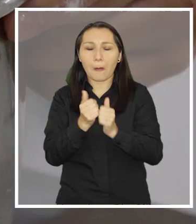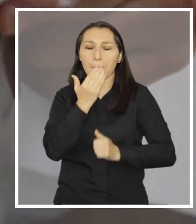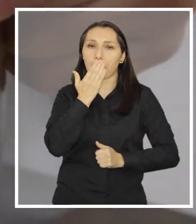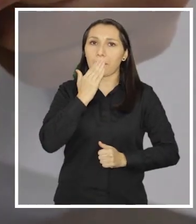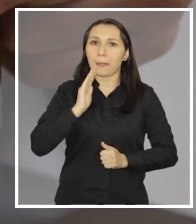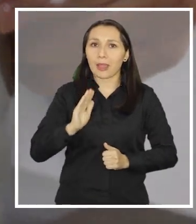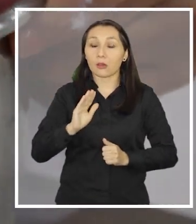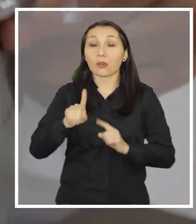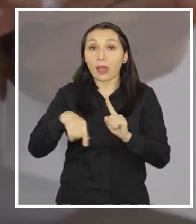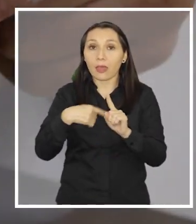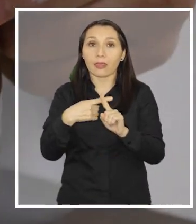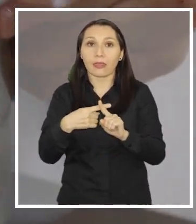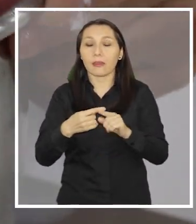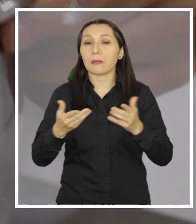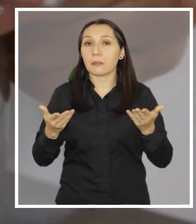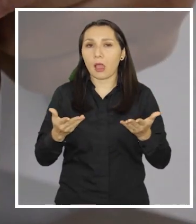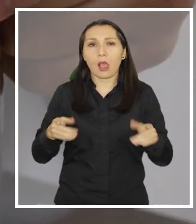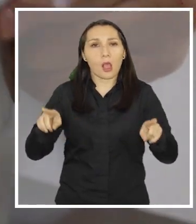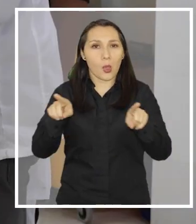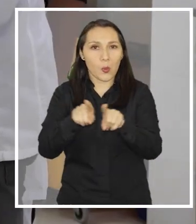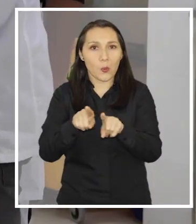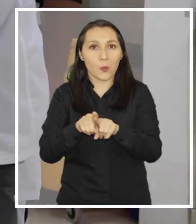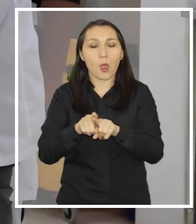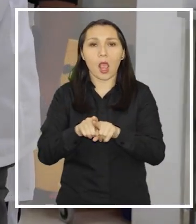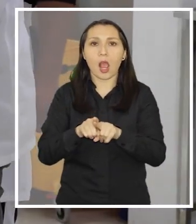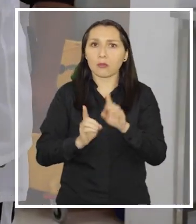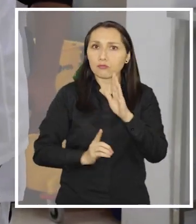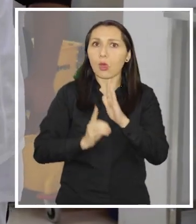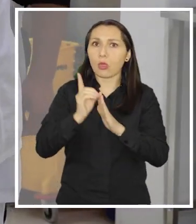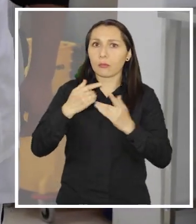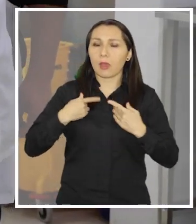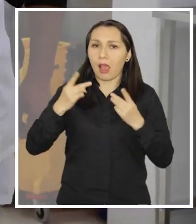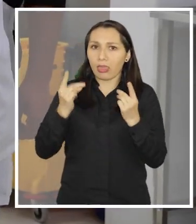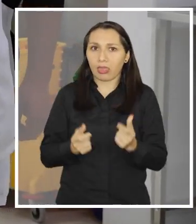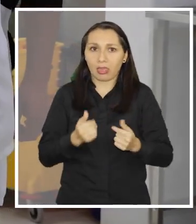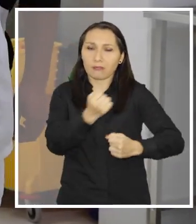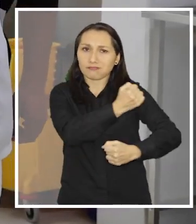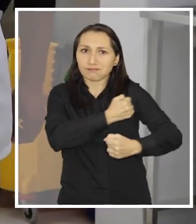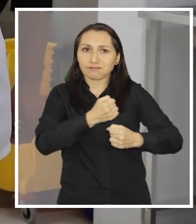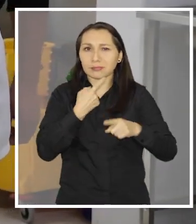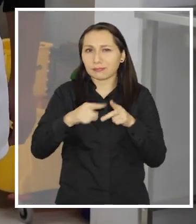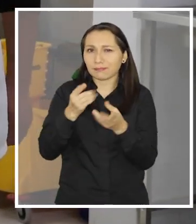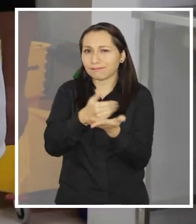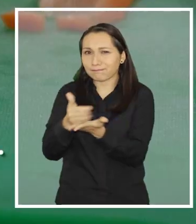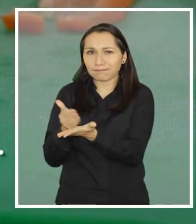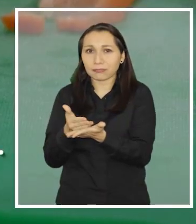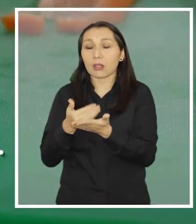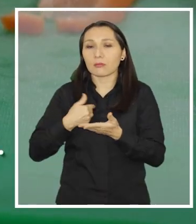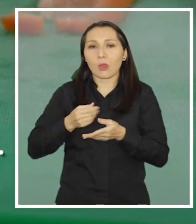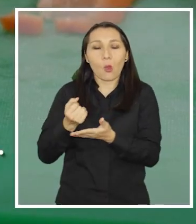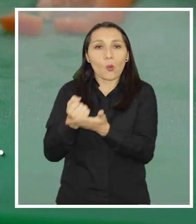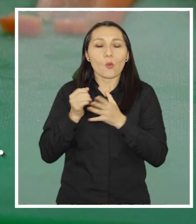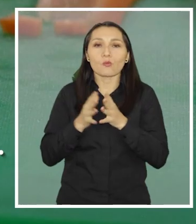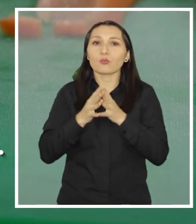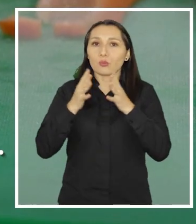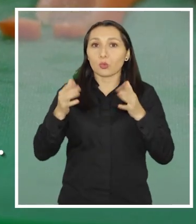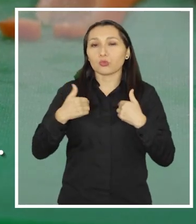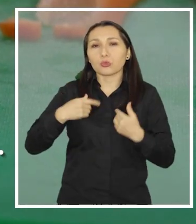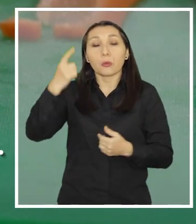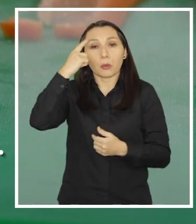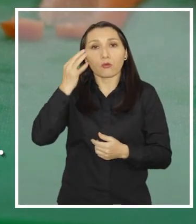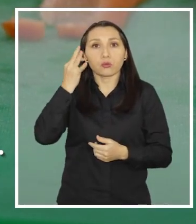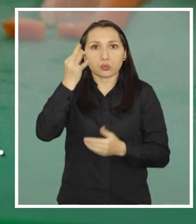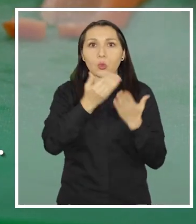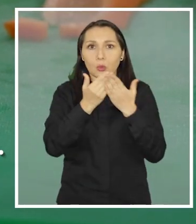compañeros mejor. Además de que igual desarrollé bastante mi habilidad gastronómica y me sirve demasiado, ya